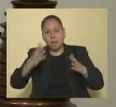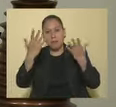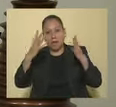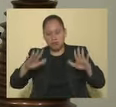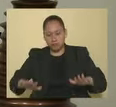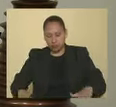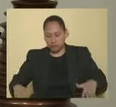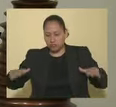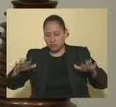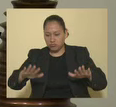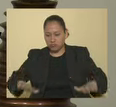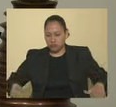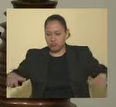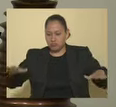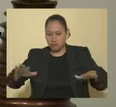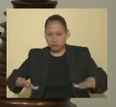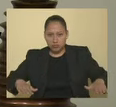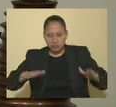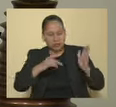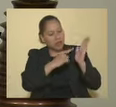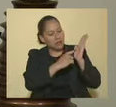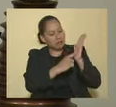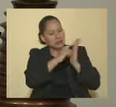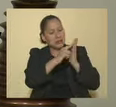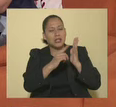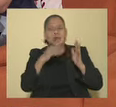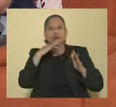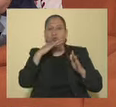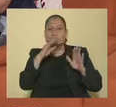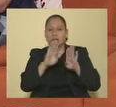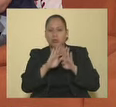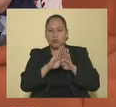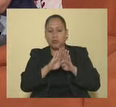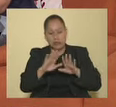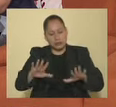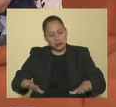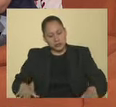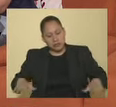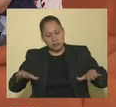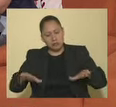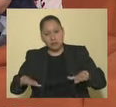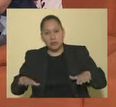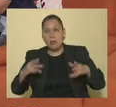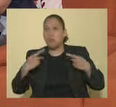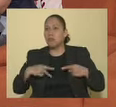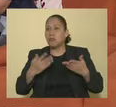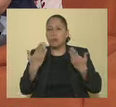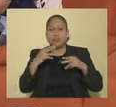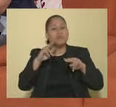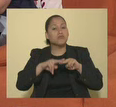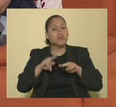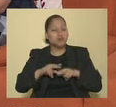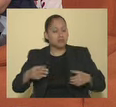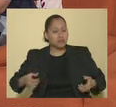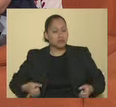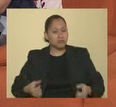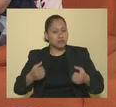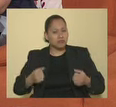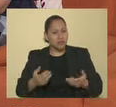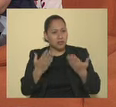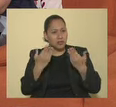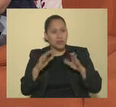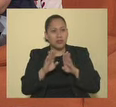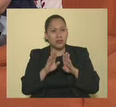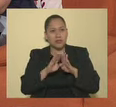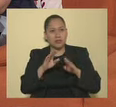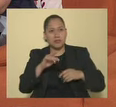manos, pues ya las tenía ya súper sucias, estar agarrando las banquetas y todo eso. No toda la gente cuenta con la posibilidad de